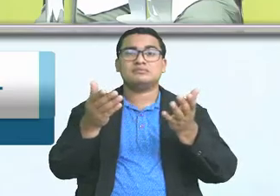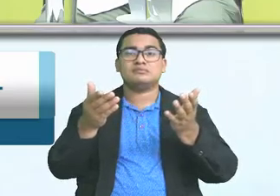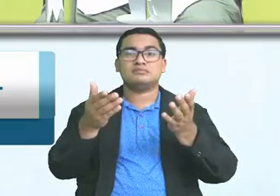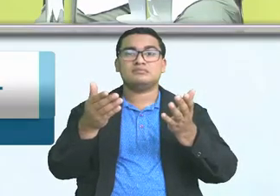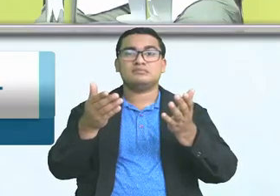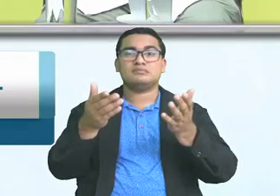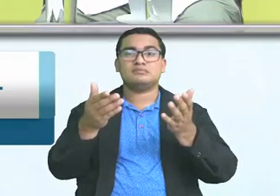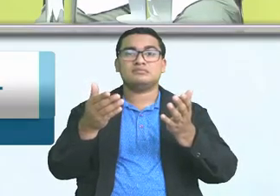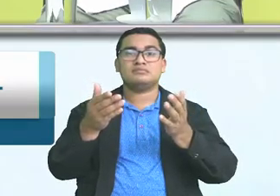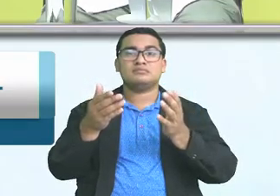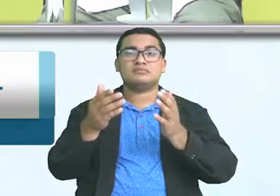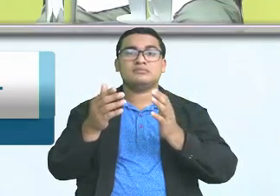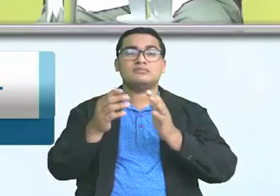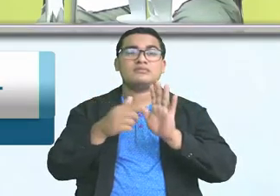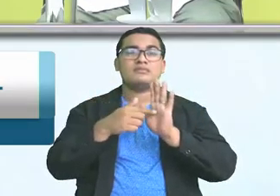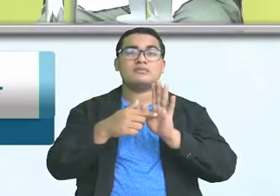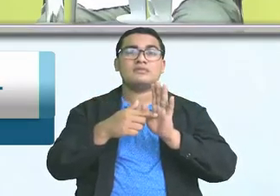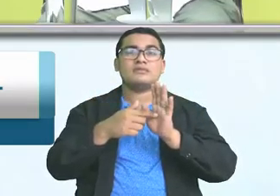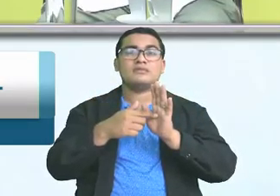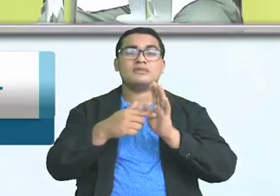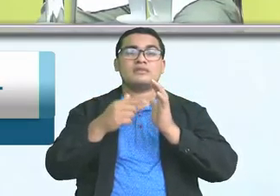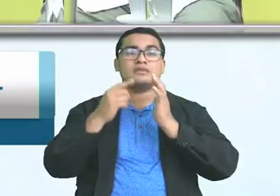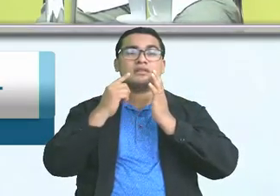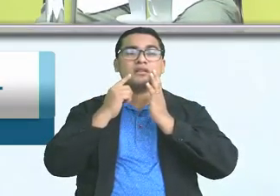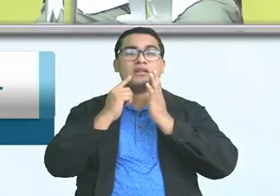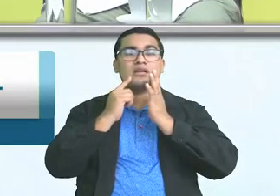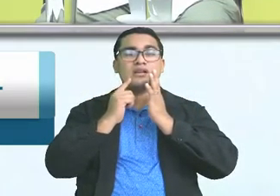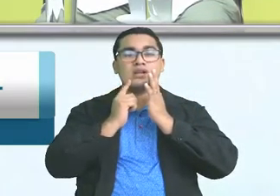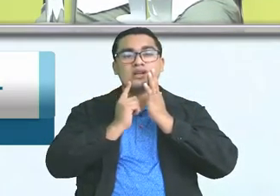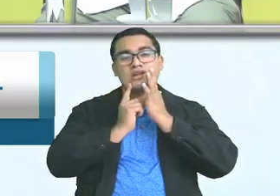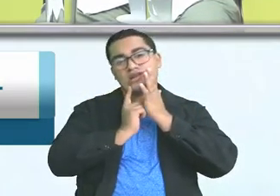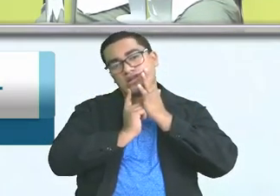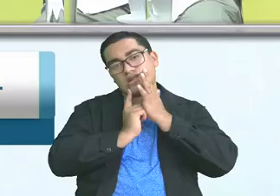de la comisura labial, se le fue de lado la boca, ¿no?